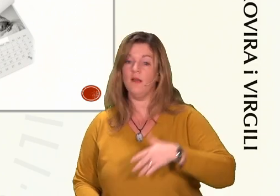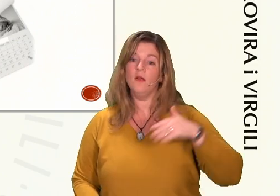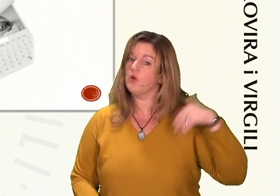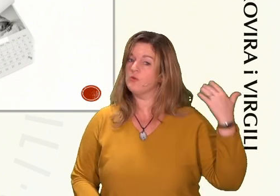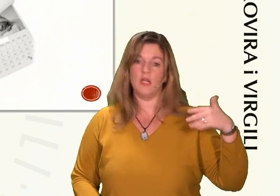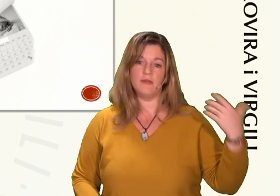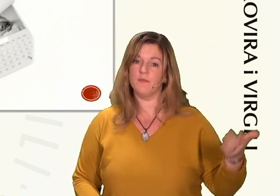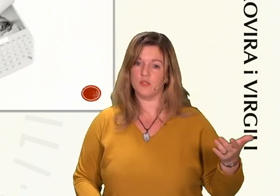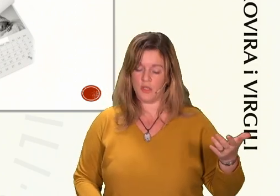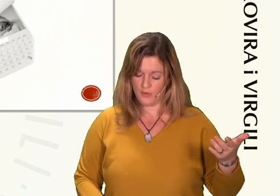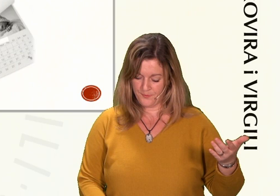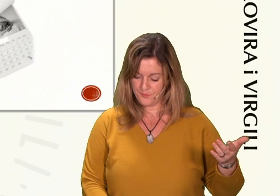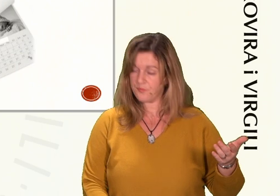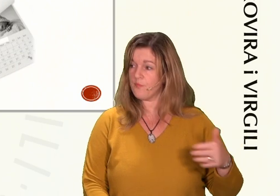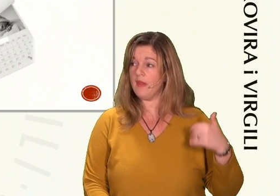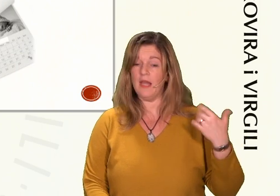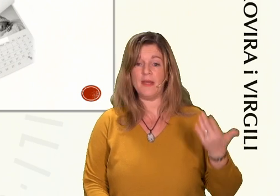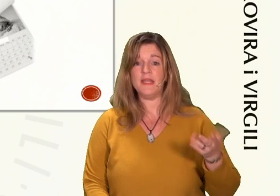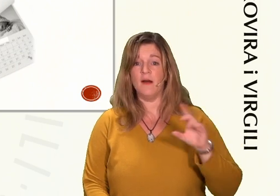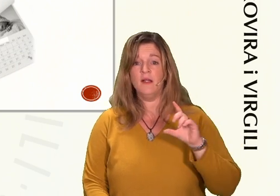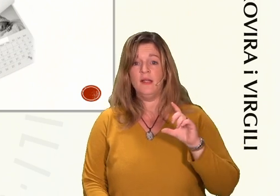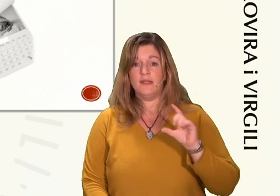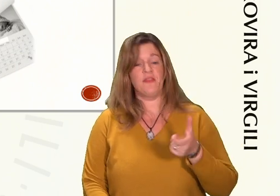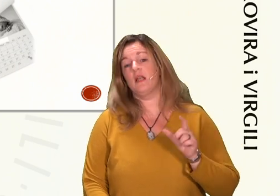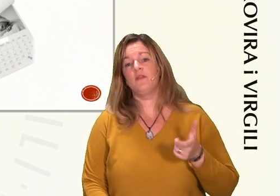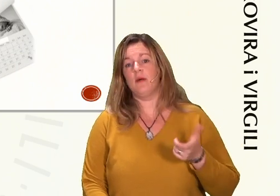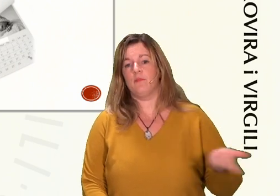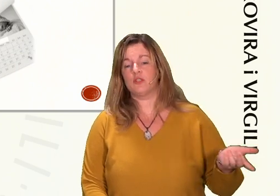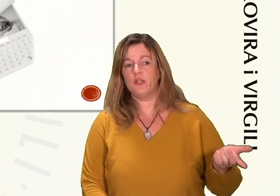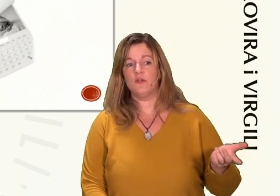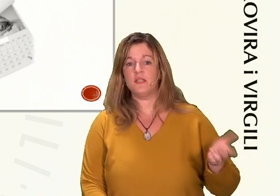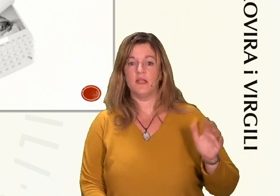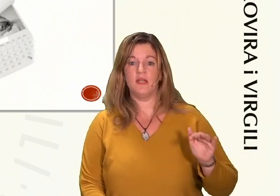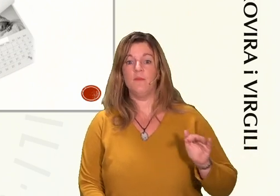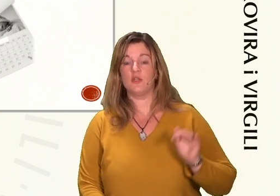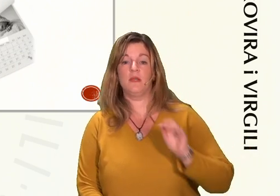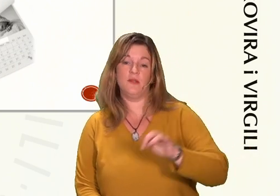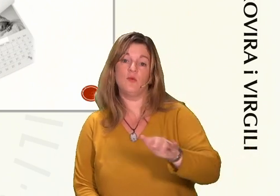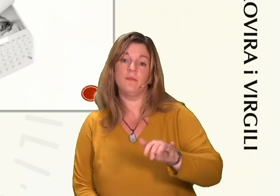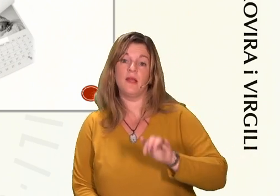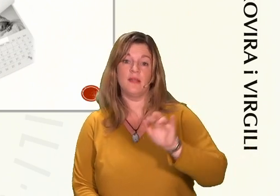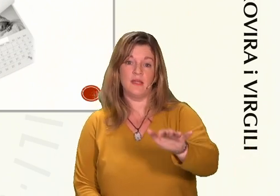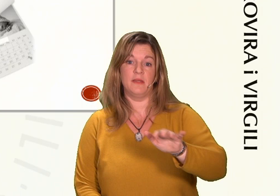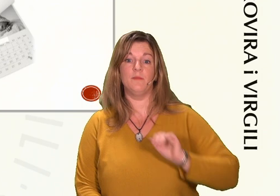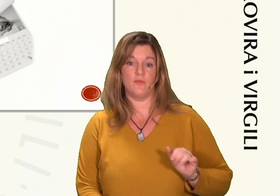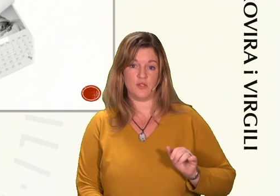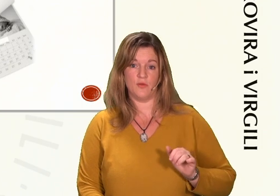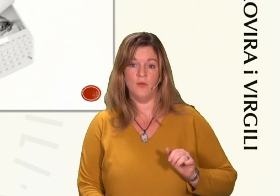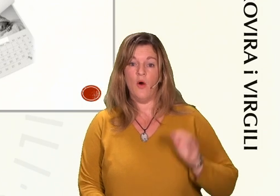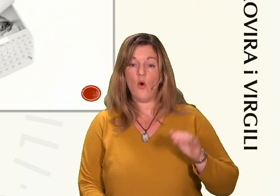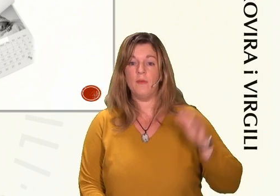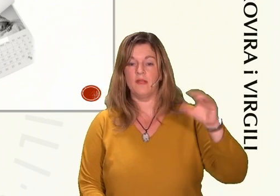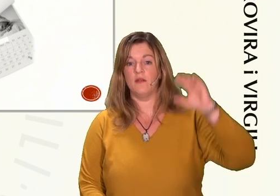tiempo real como si la veis a posteriori. La manera de hacer el feedback a posteriori sería pues mediante un email directamente al